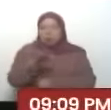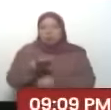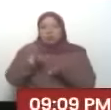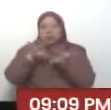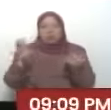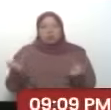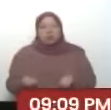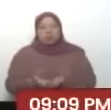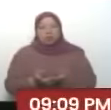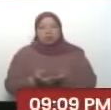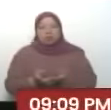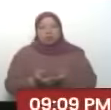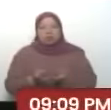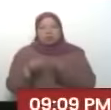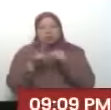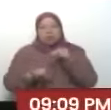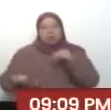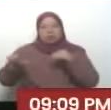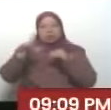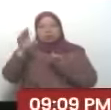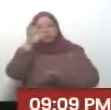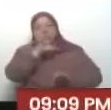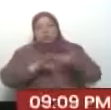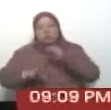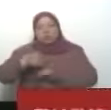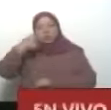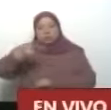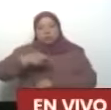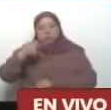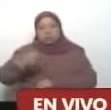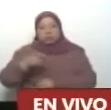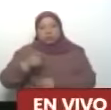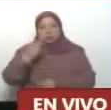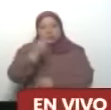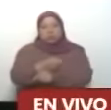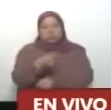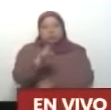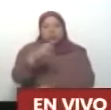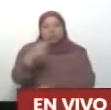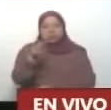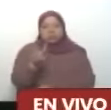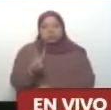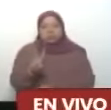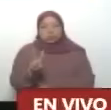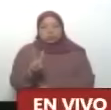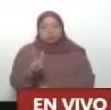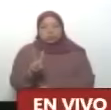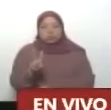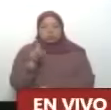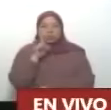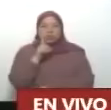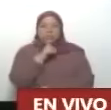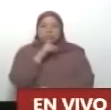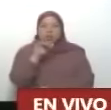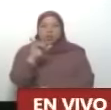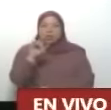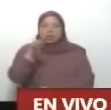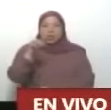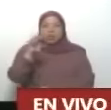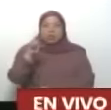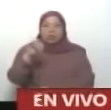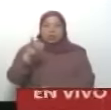mundo? La licenciada en Ciencias Políticas, egresada de la UCB, Jennifer Mujica